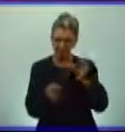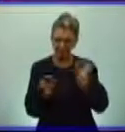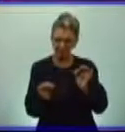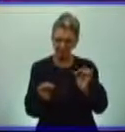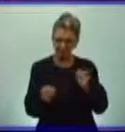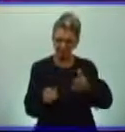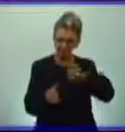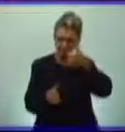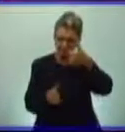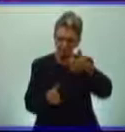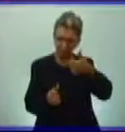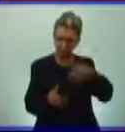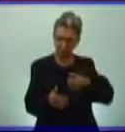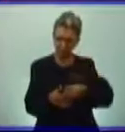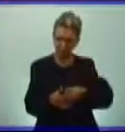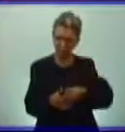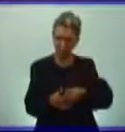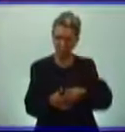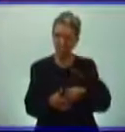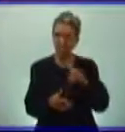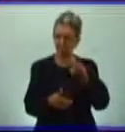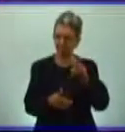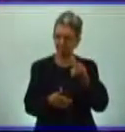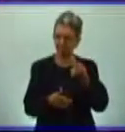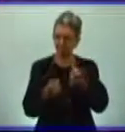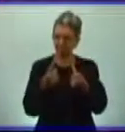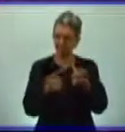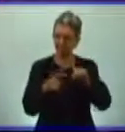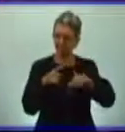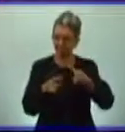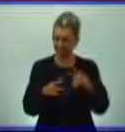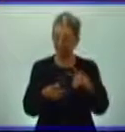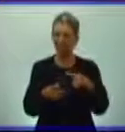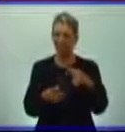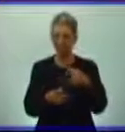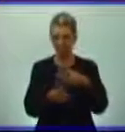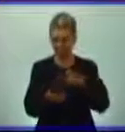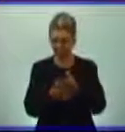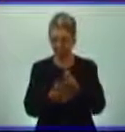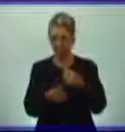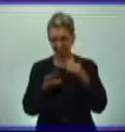beneficios? Veamos algunas imágenes y después continuamos conversando.